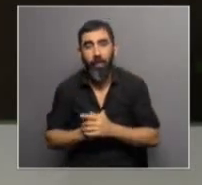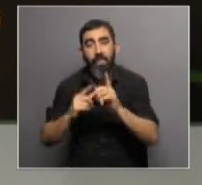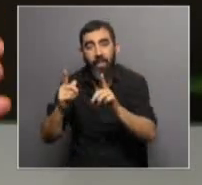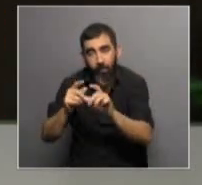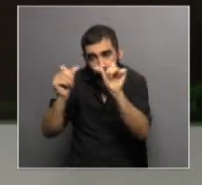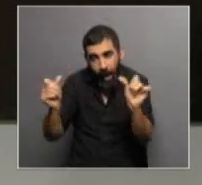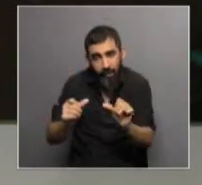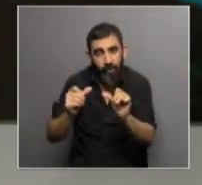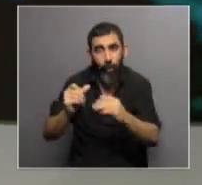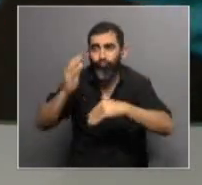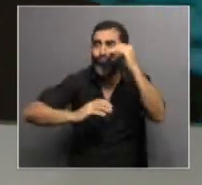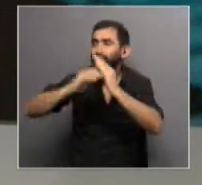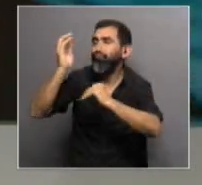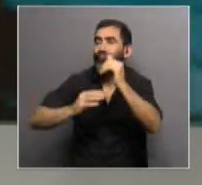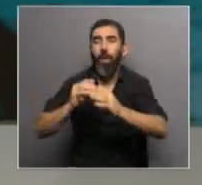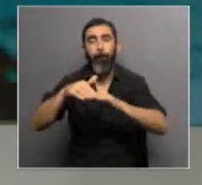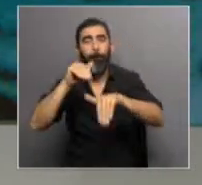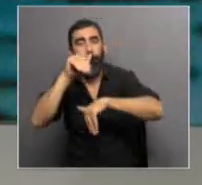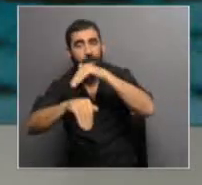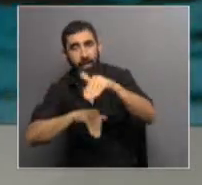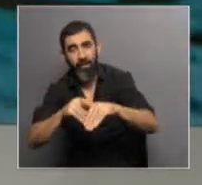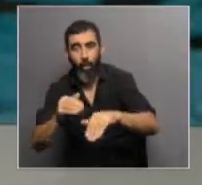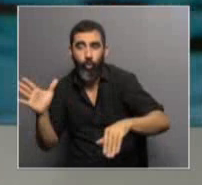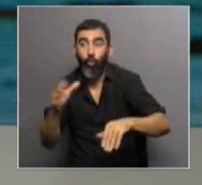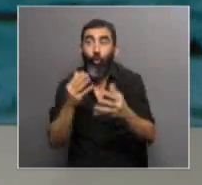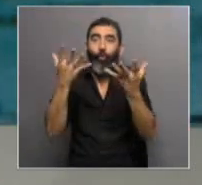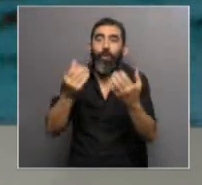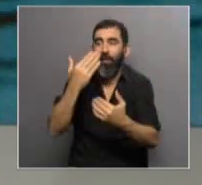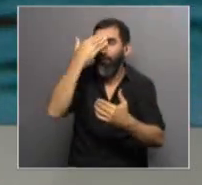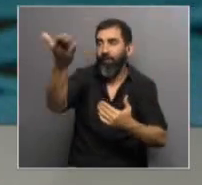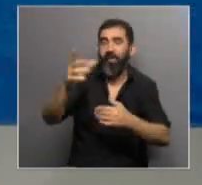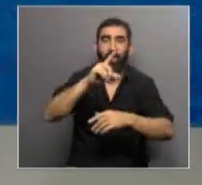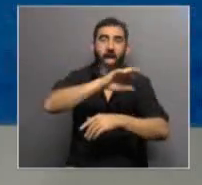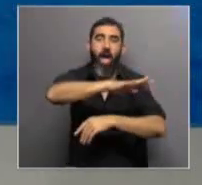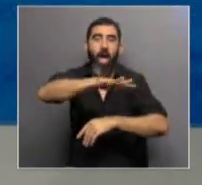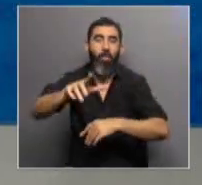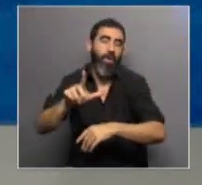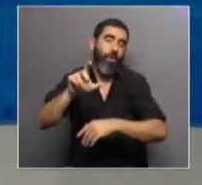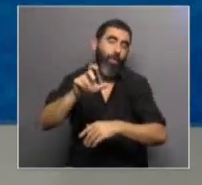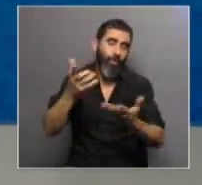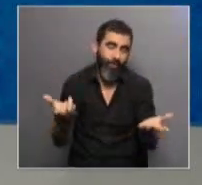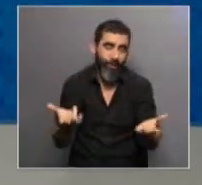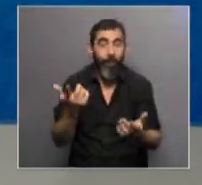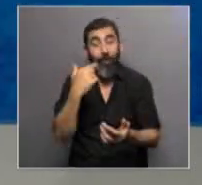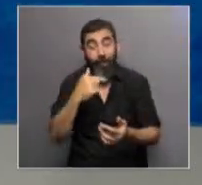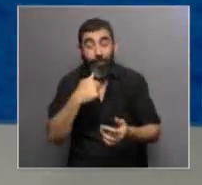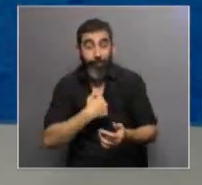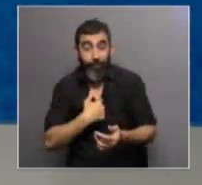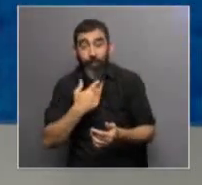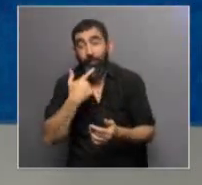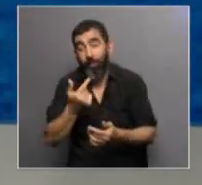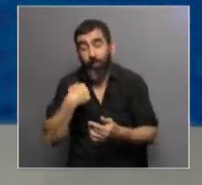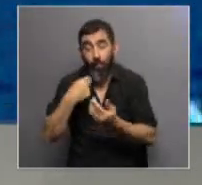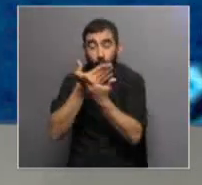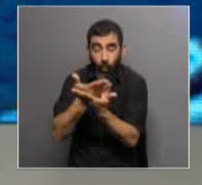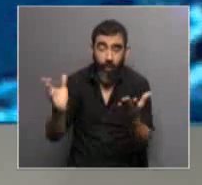en la playa no es decir primero todo el mundo quiere estar frente al mar entonces si yo hubiera podido mostrar una